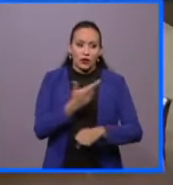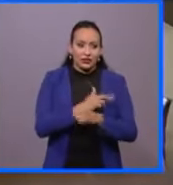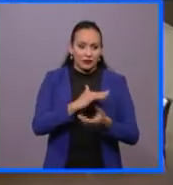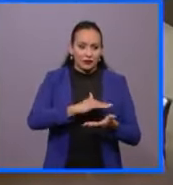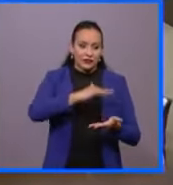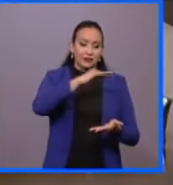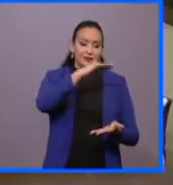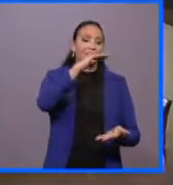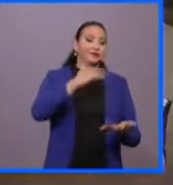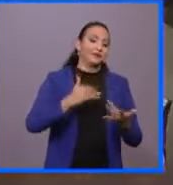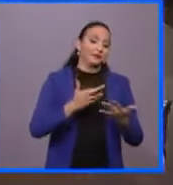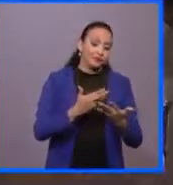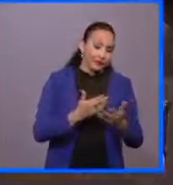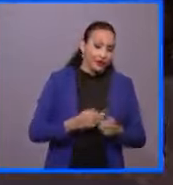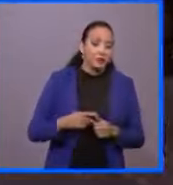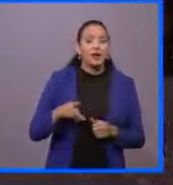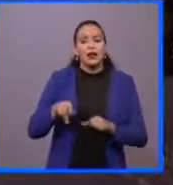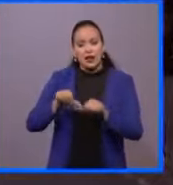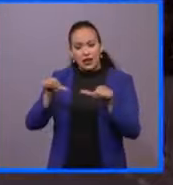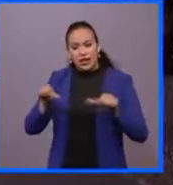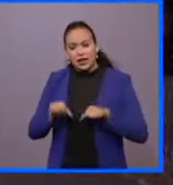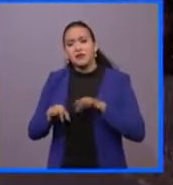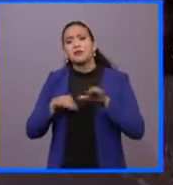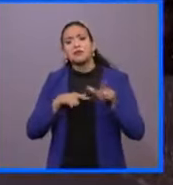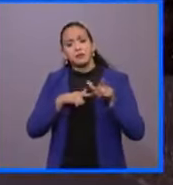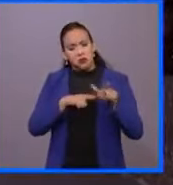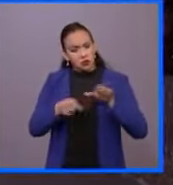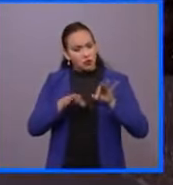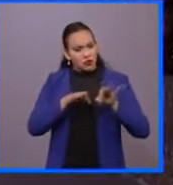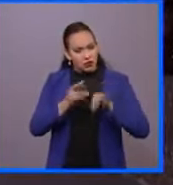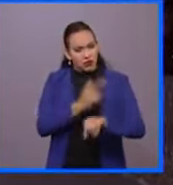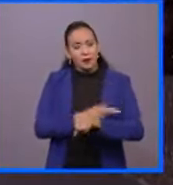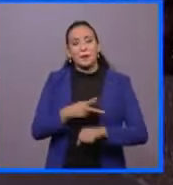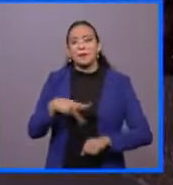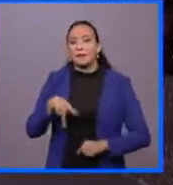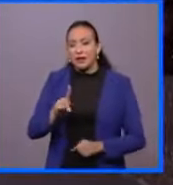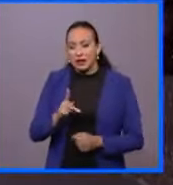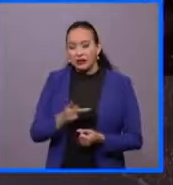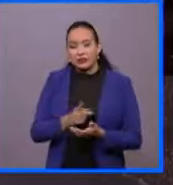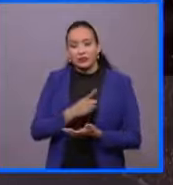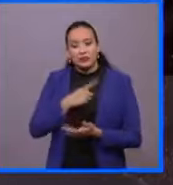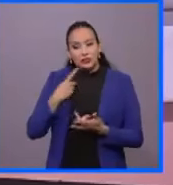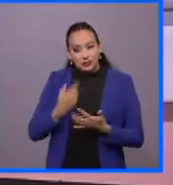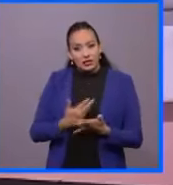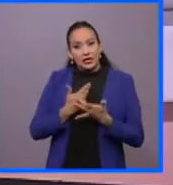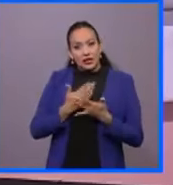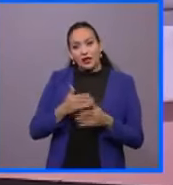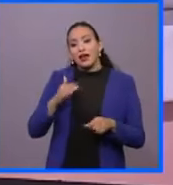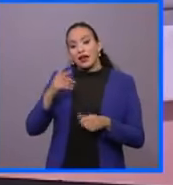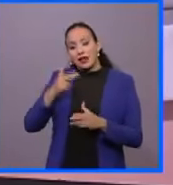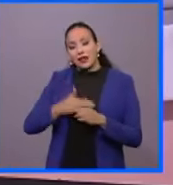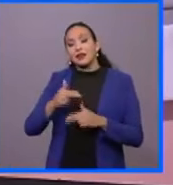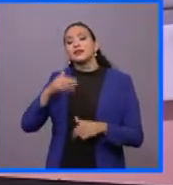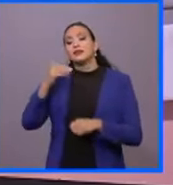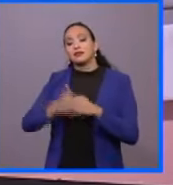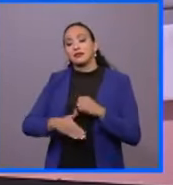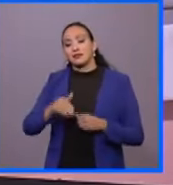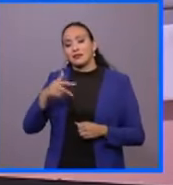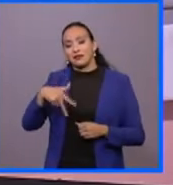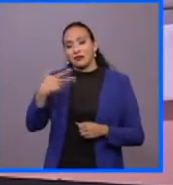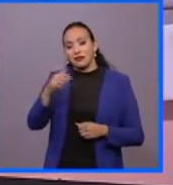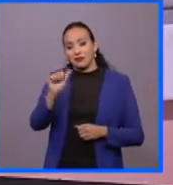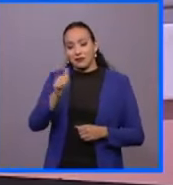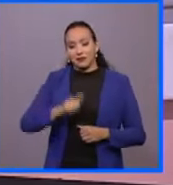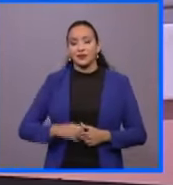asuntos. Por tanto, las áreas pueden seguir actuando en su trámite, sin embargo, deberán procurar su conclusión a más tardar el 13